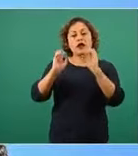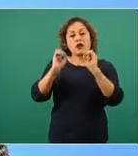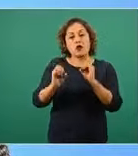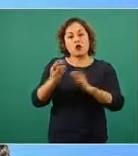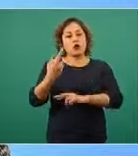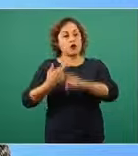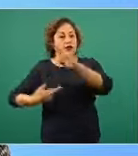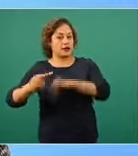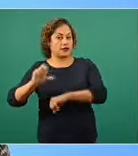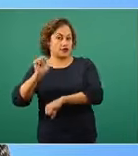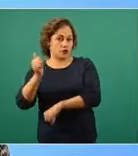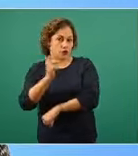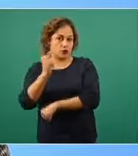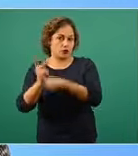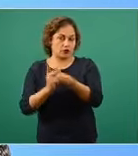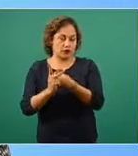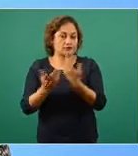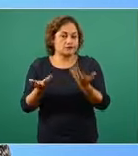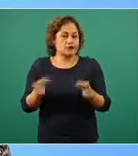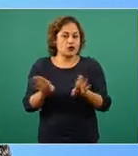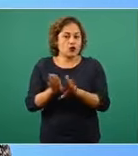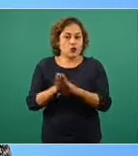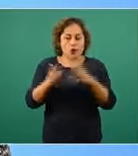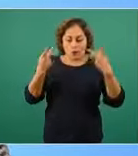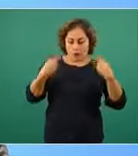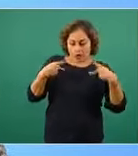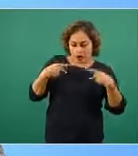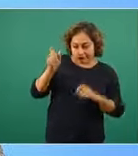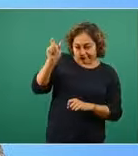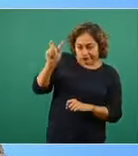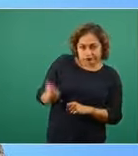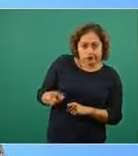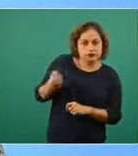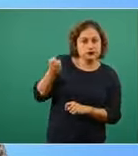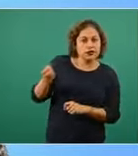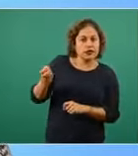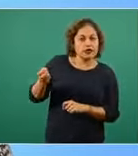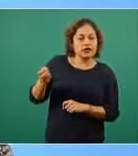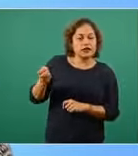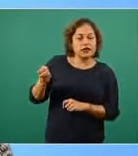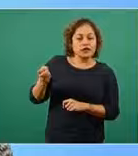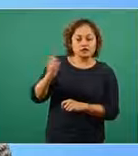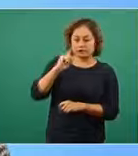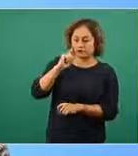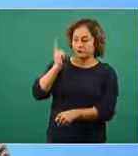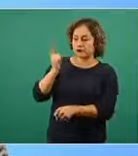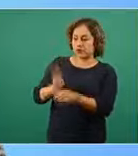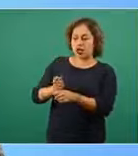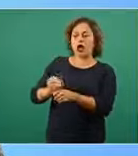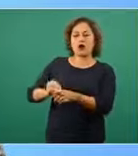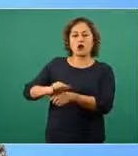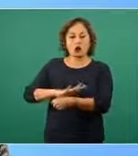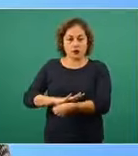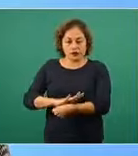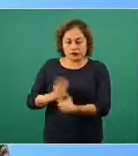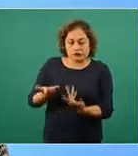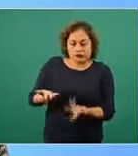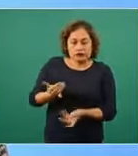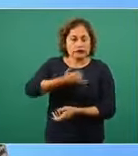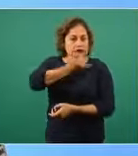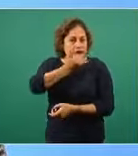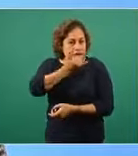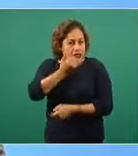mexicano, y todo aquel que cumpla con definición operacional compatible a COVID, como caso sospechoso,